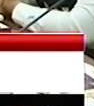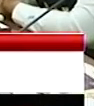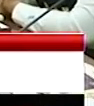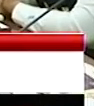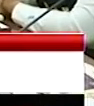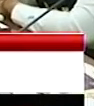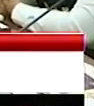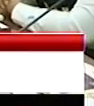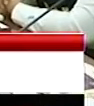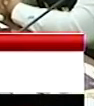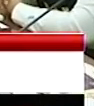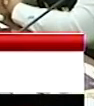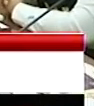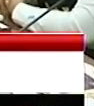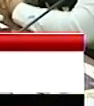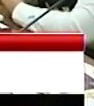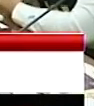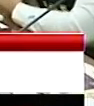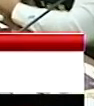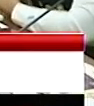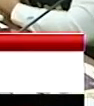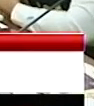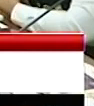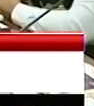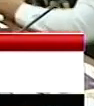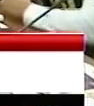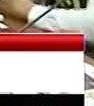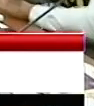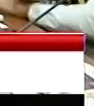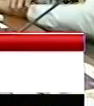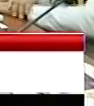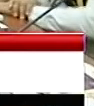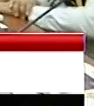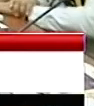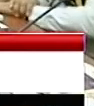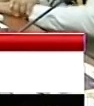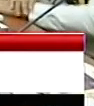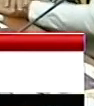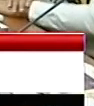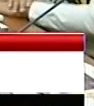División de Alta Tecnología. Antes de dar el